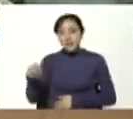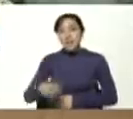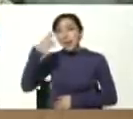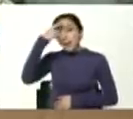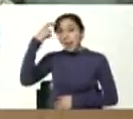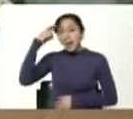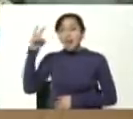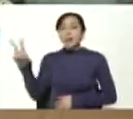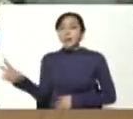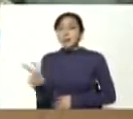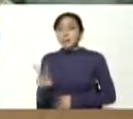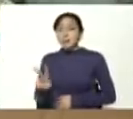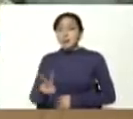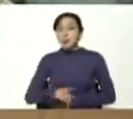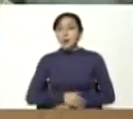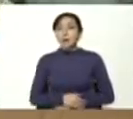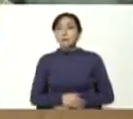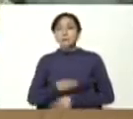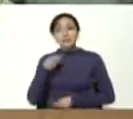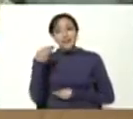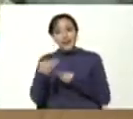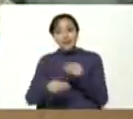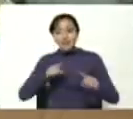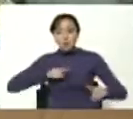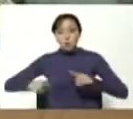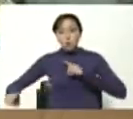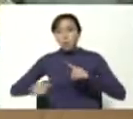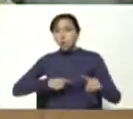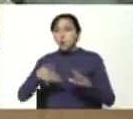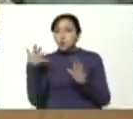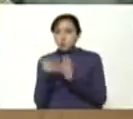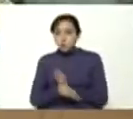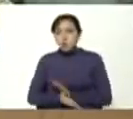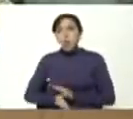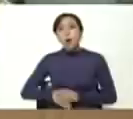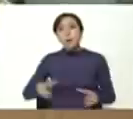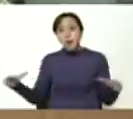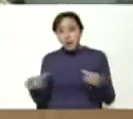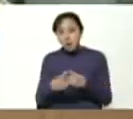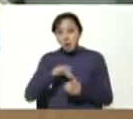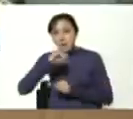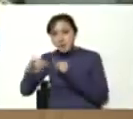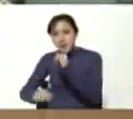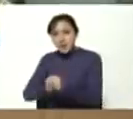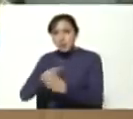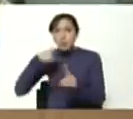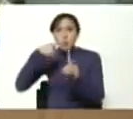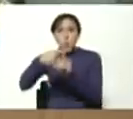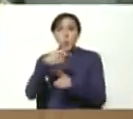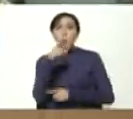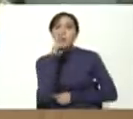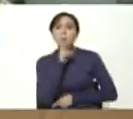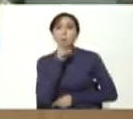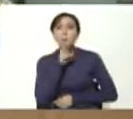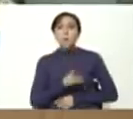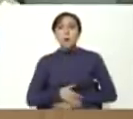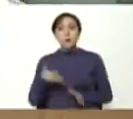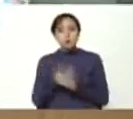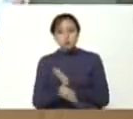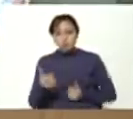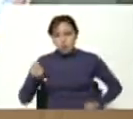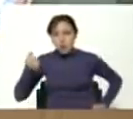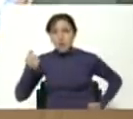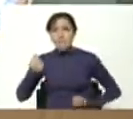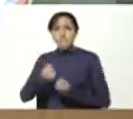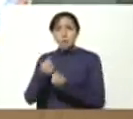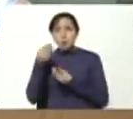de la República efectúa coordinaciones con el Comité Internacional de la Cruz Roja para que sirva de enlace en